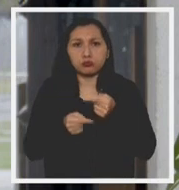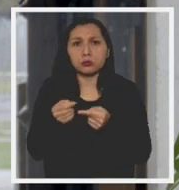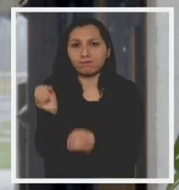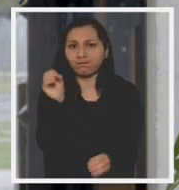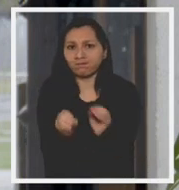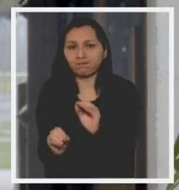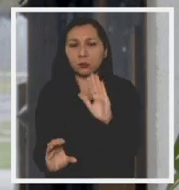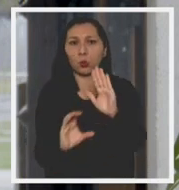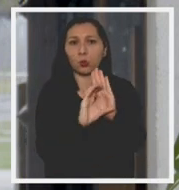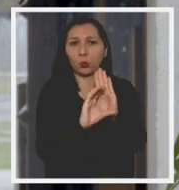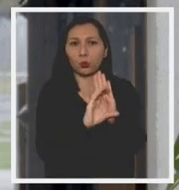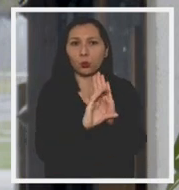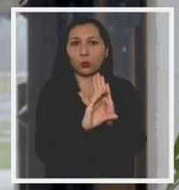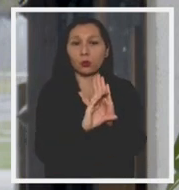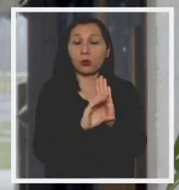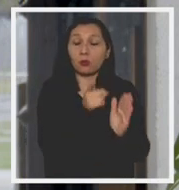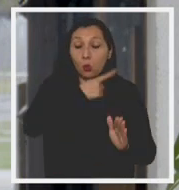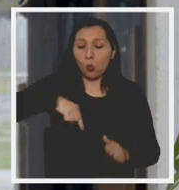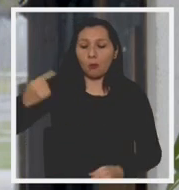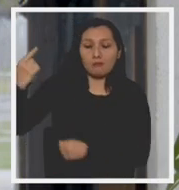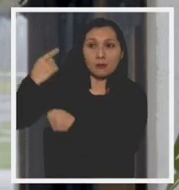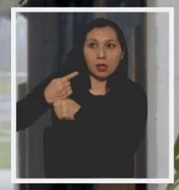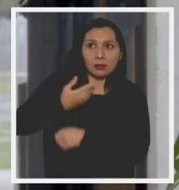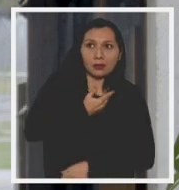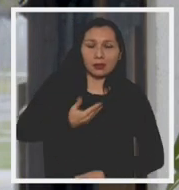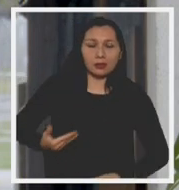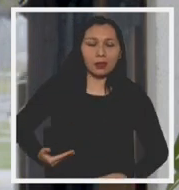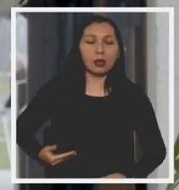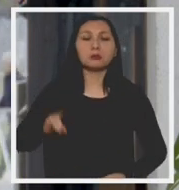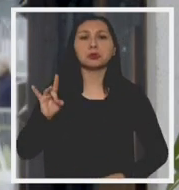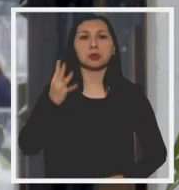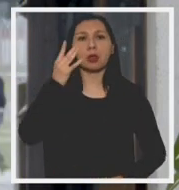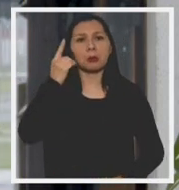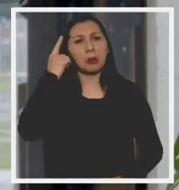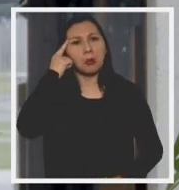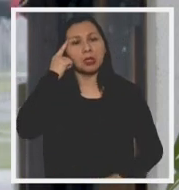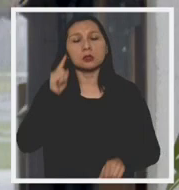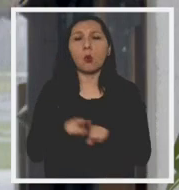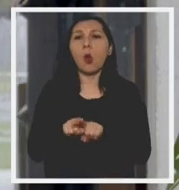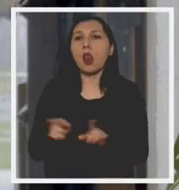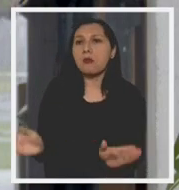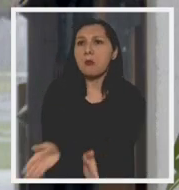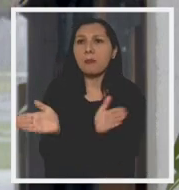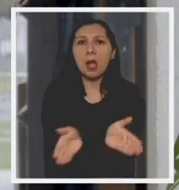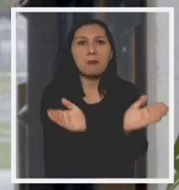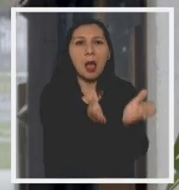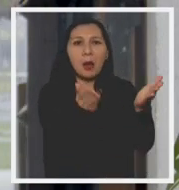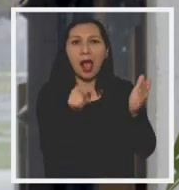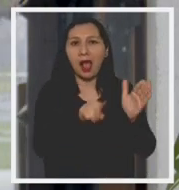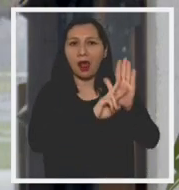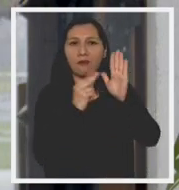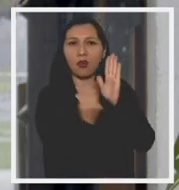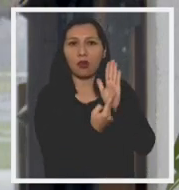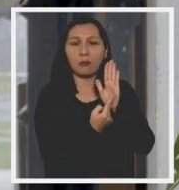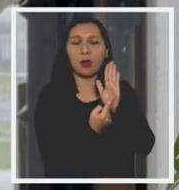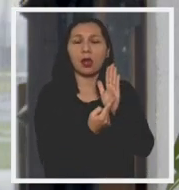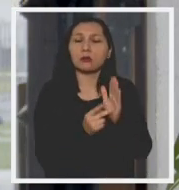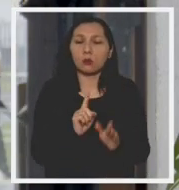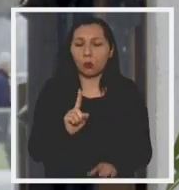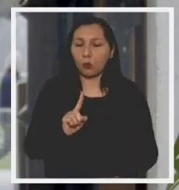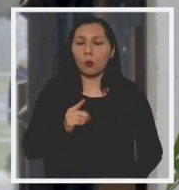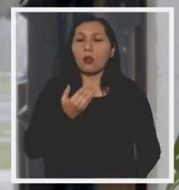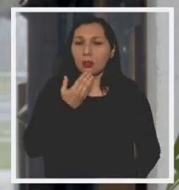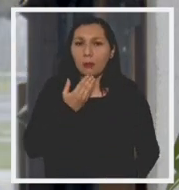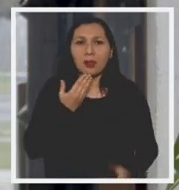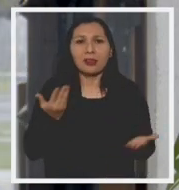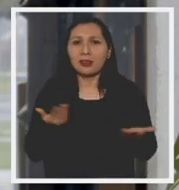constitucional. Pero nuestro mandato, sabemos, no es solo empujar estas reformas, sino